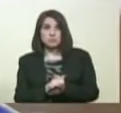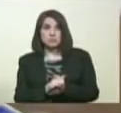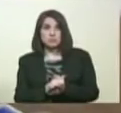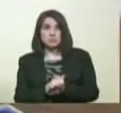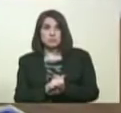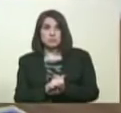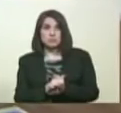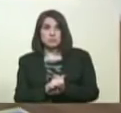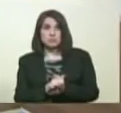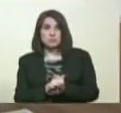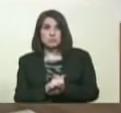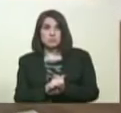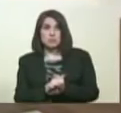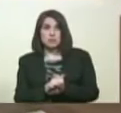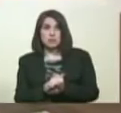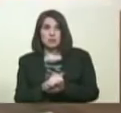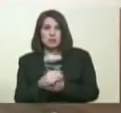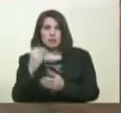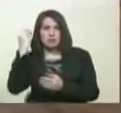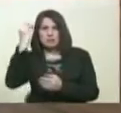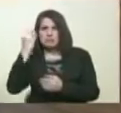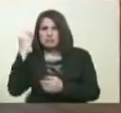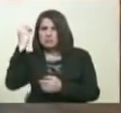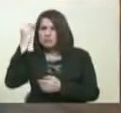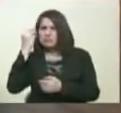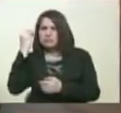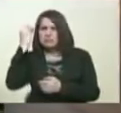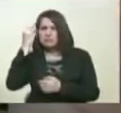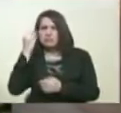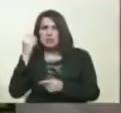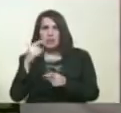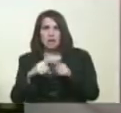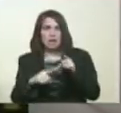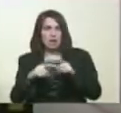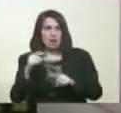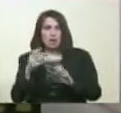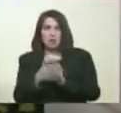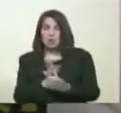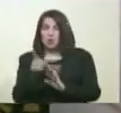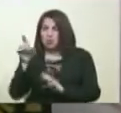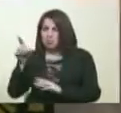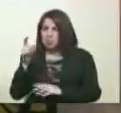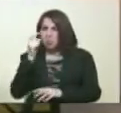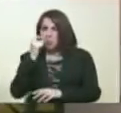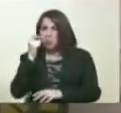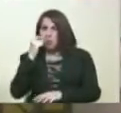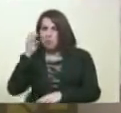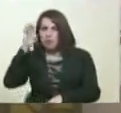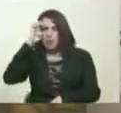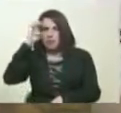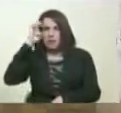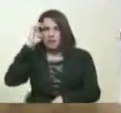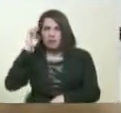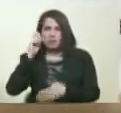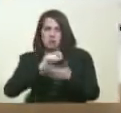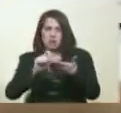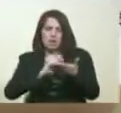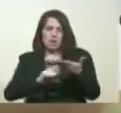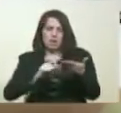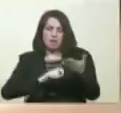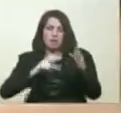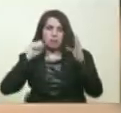hay que echarle coco a esto. Ernesto Villegas, tú que eres escritor, periodista, guionista de